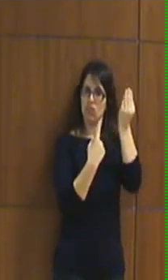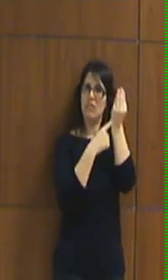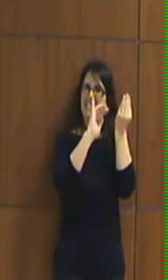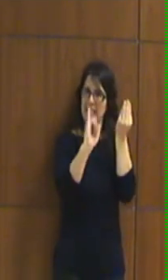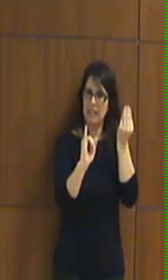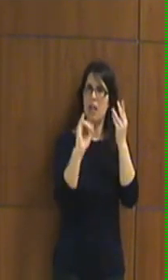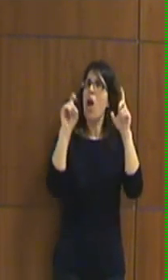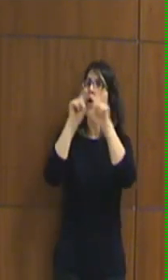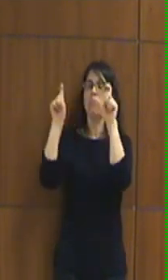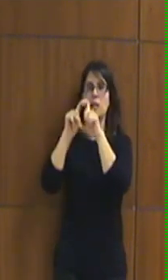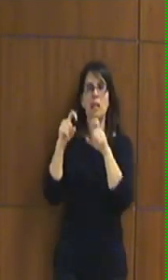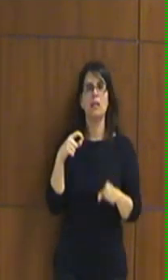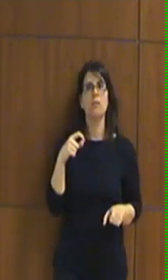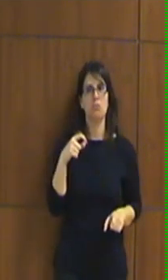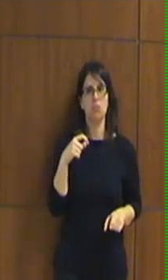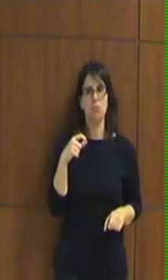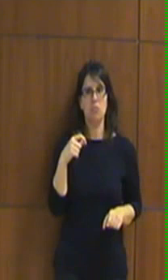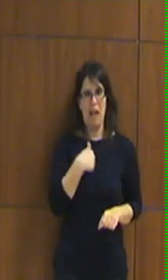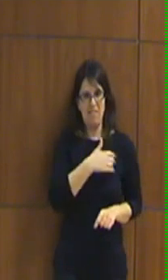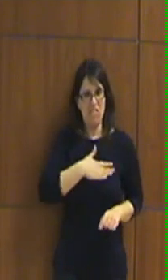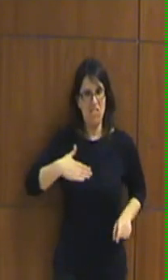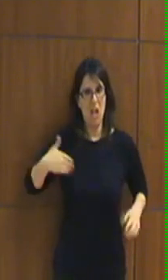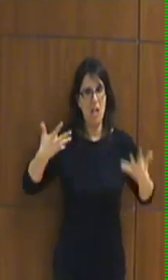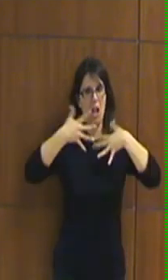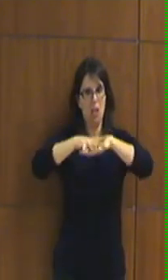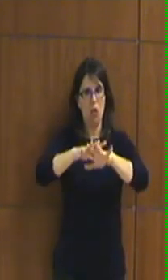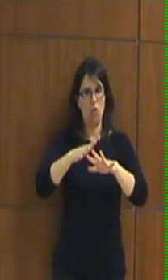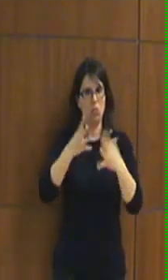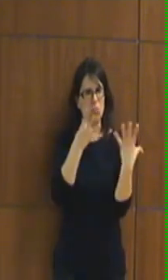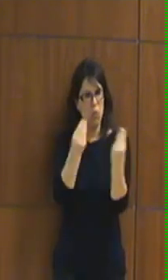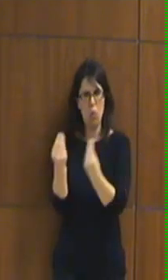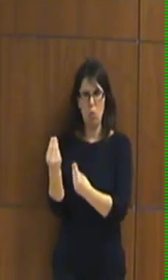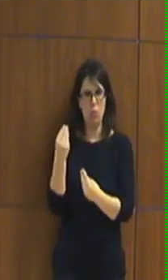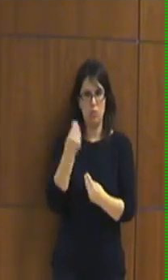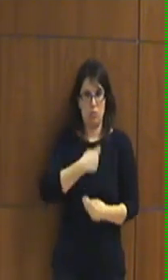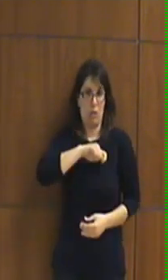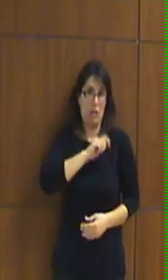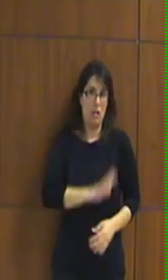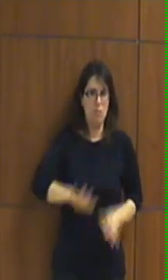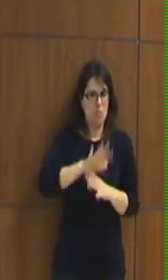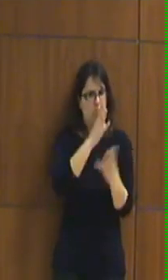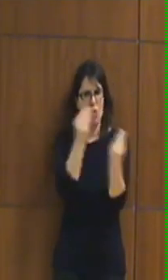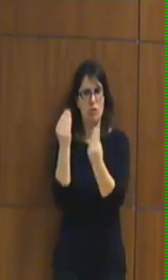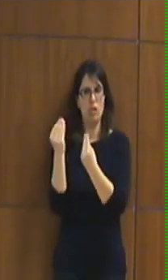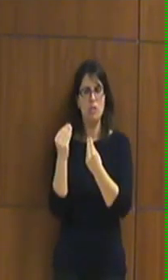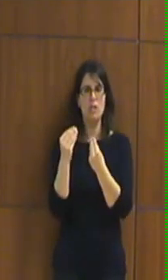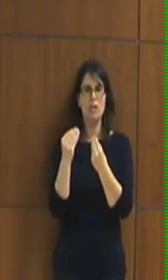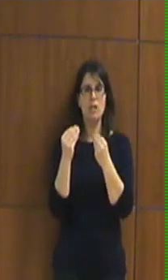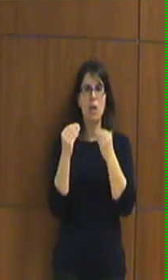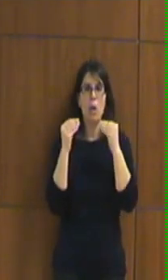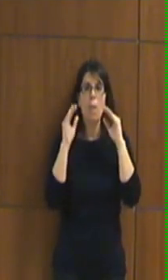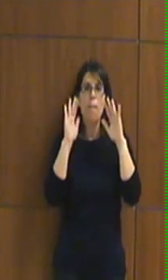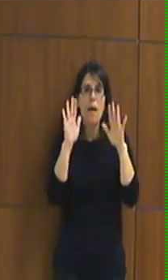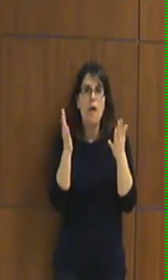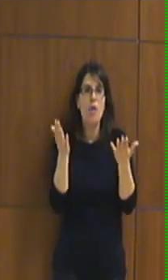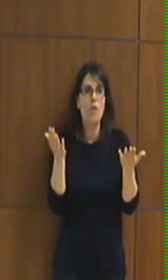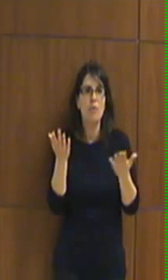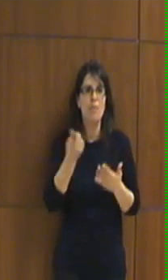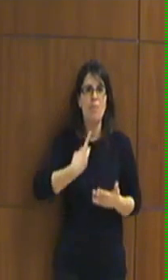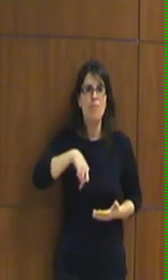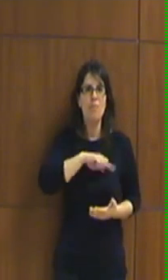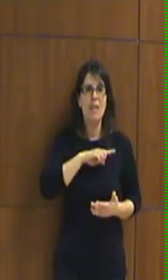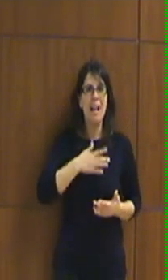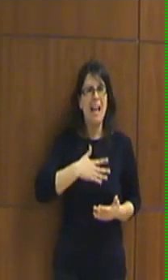empresas que apuestan firmemente por la integración, y muchas en este país, pero son muchas que no dejan de ser una isla, pero no hemos sido capaces